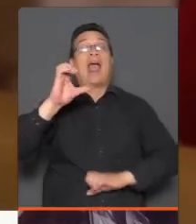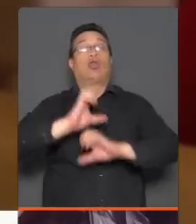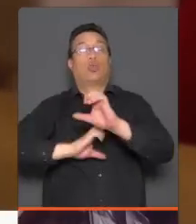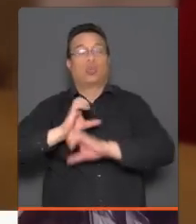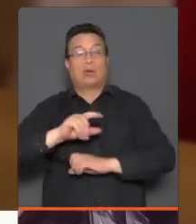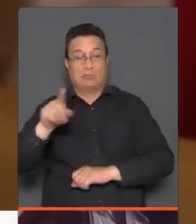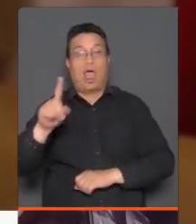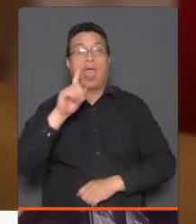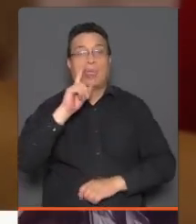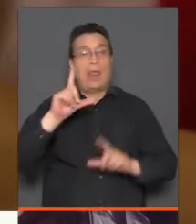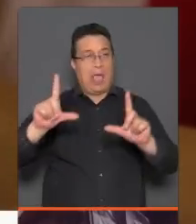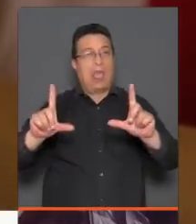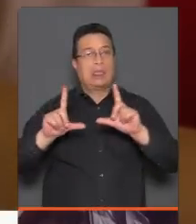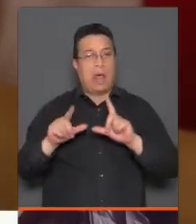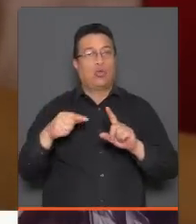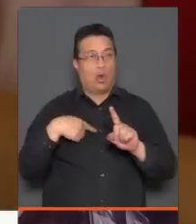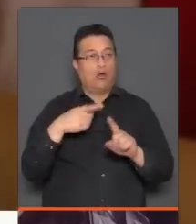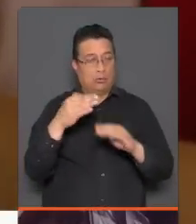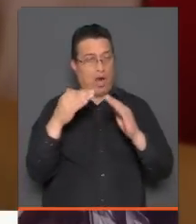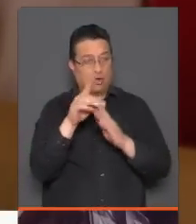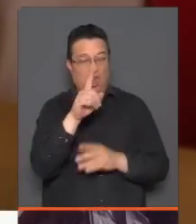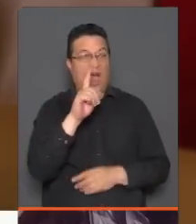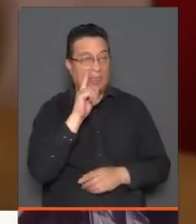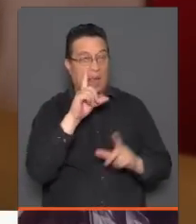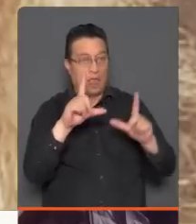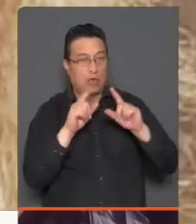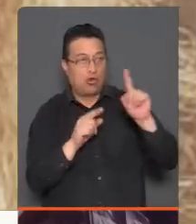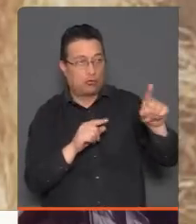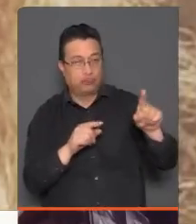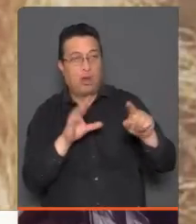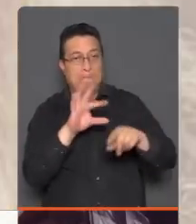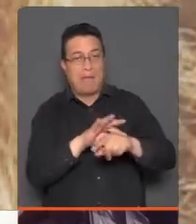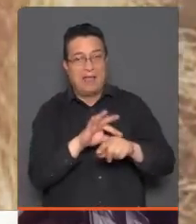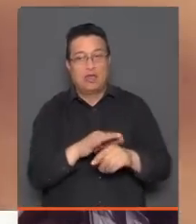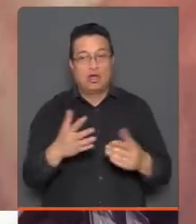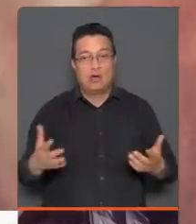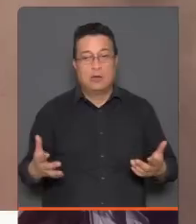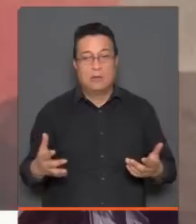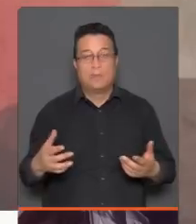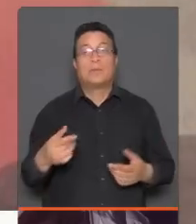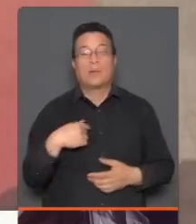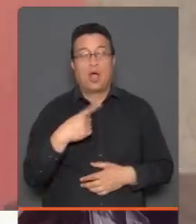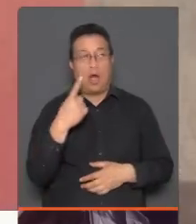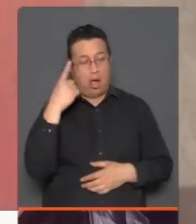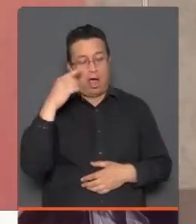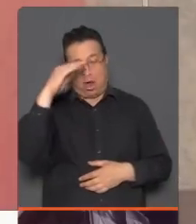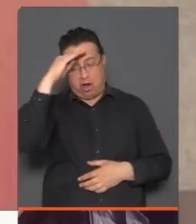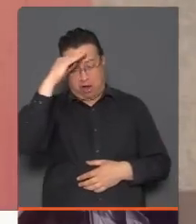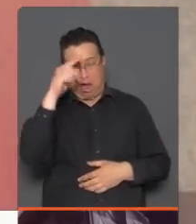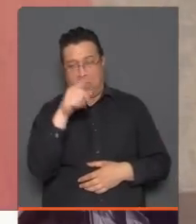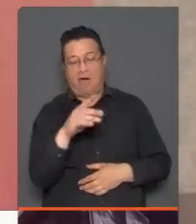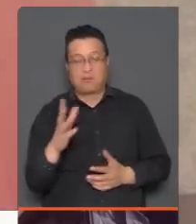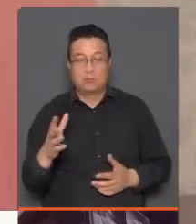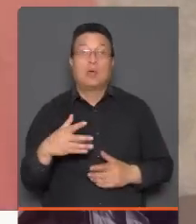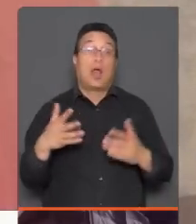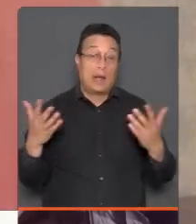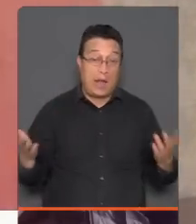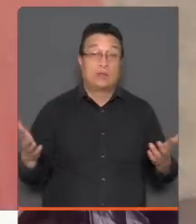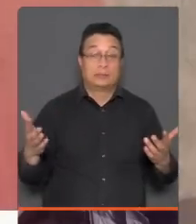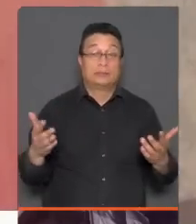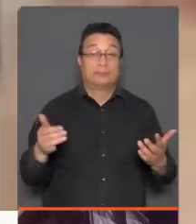su casa. Donde atendían, ellos tenían título de médico. Y ahí eso a ti te hizo confiar, me imagino. Claro,